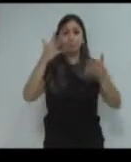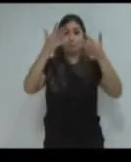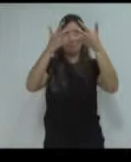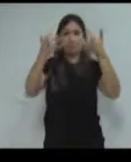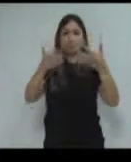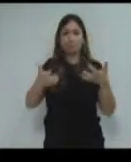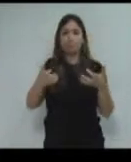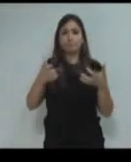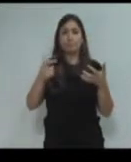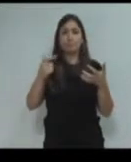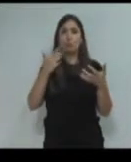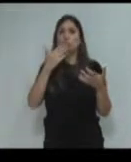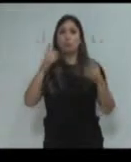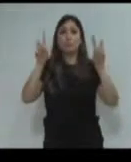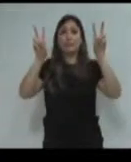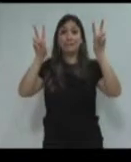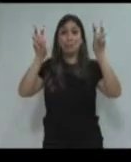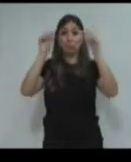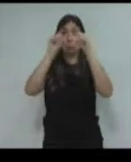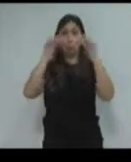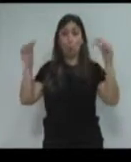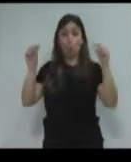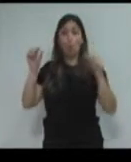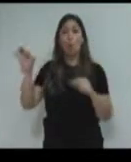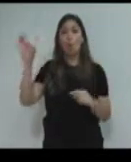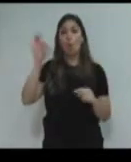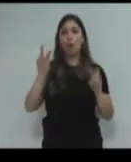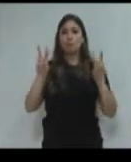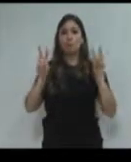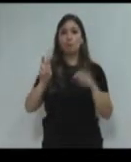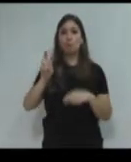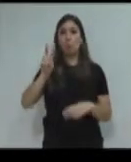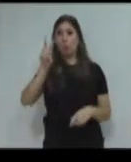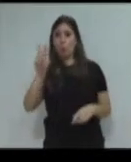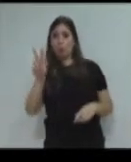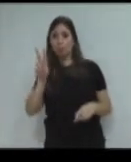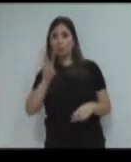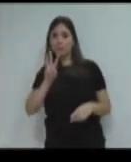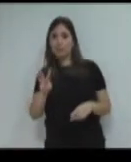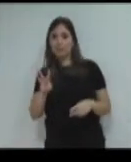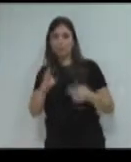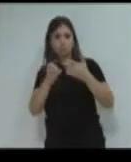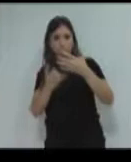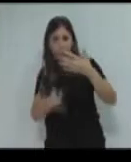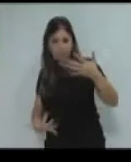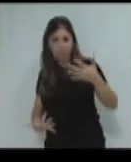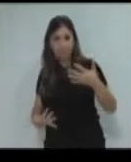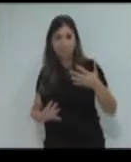un título 2, 3, punto suspensivo,